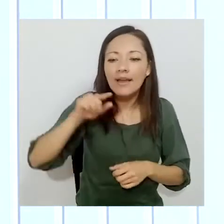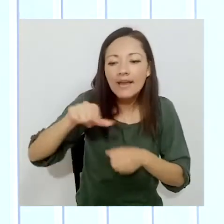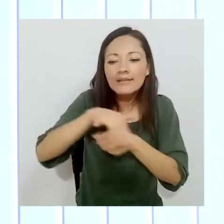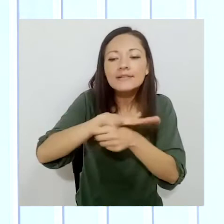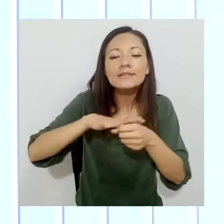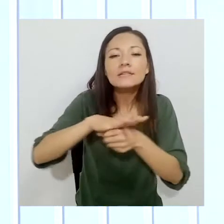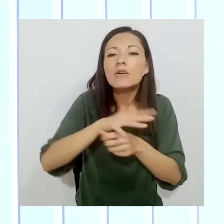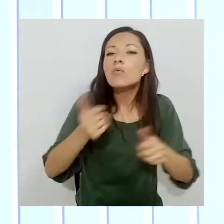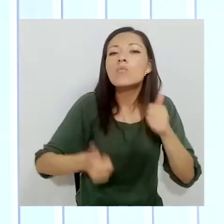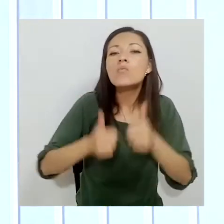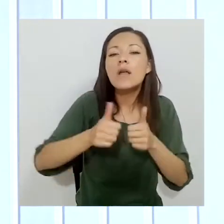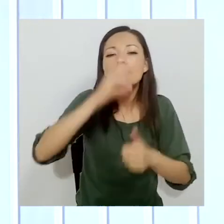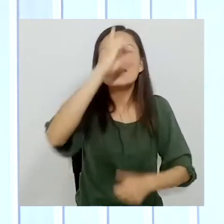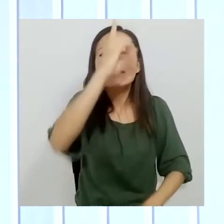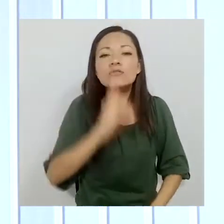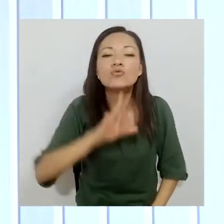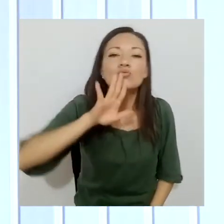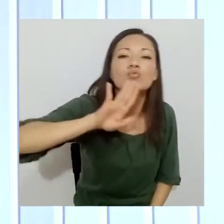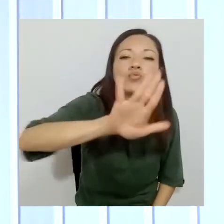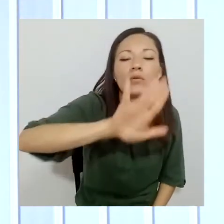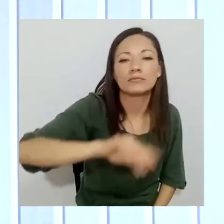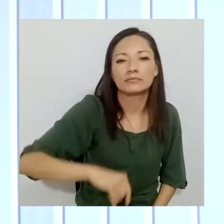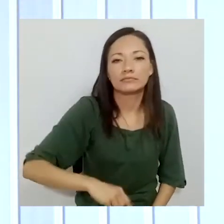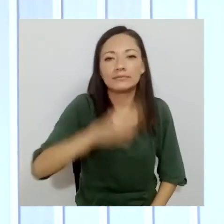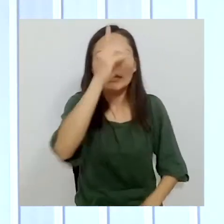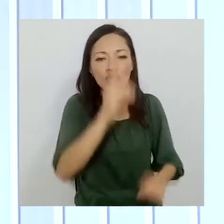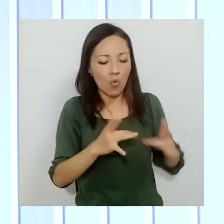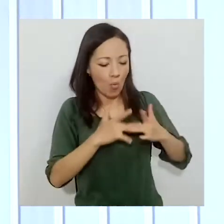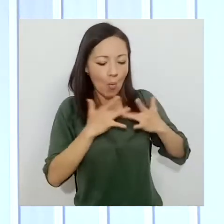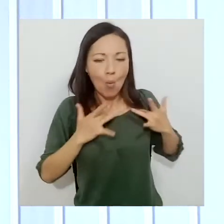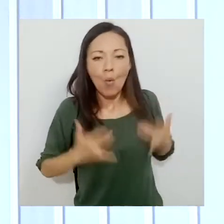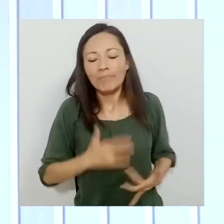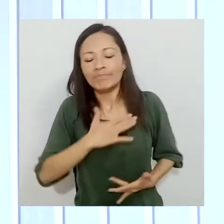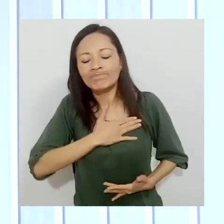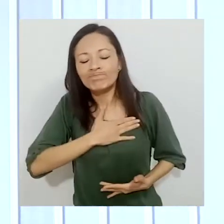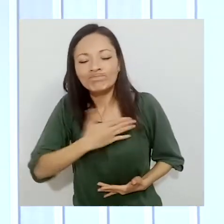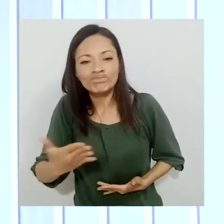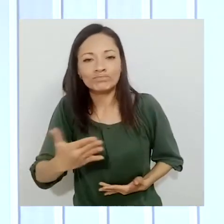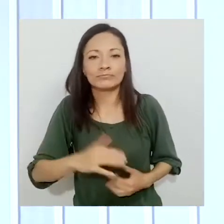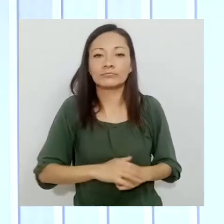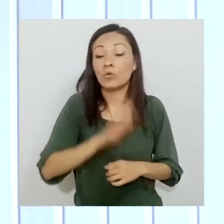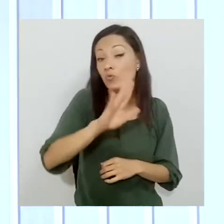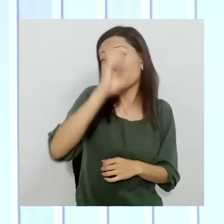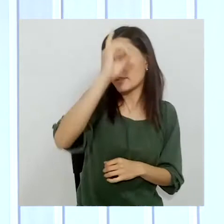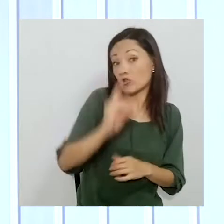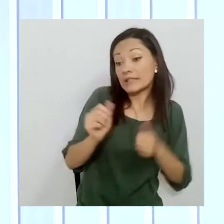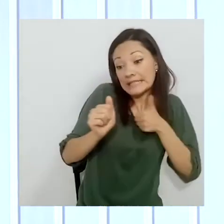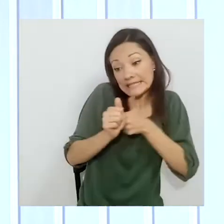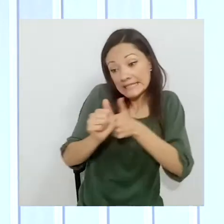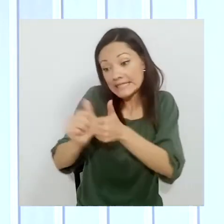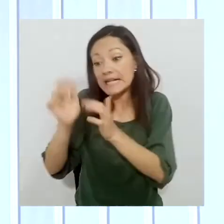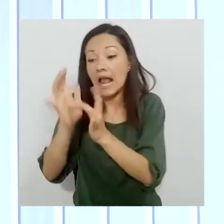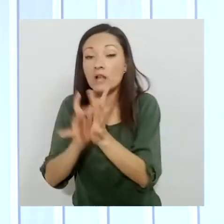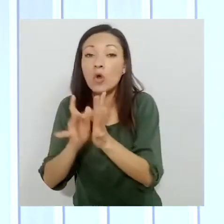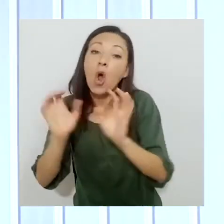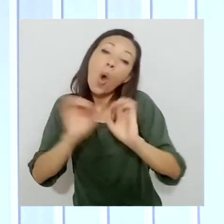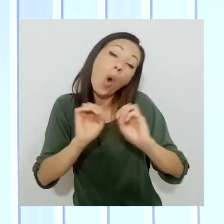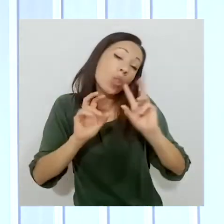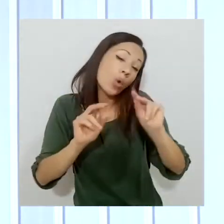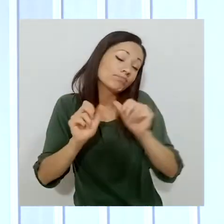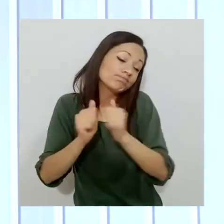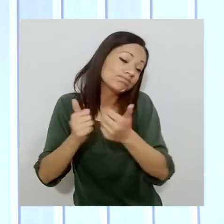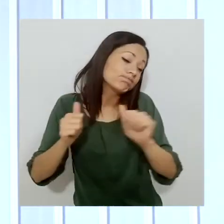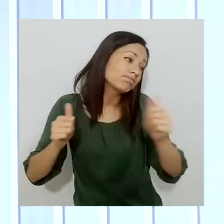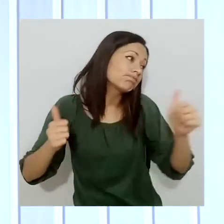tiene que ser ¿qué? Una decisión de corazón. O usted decide seguir a Jesús o no